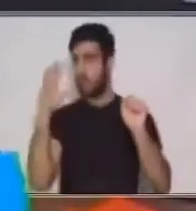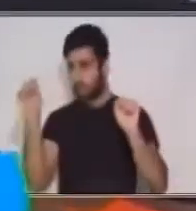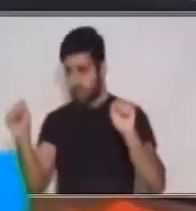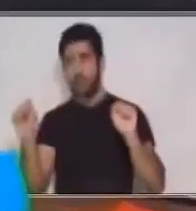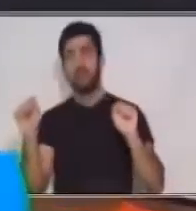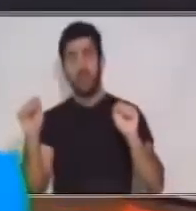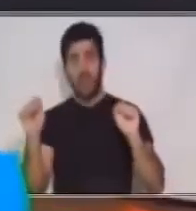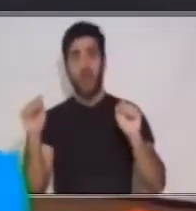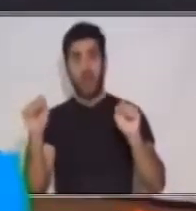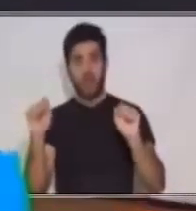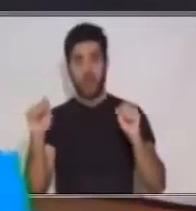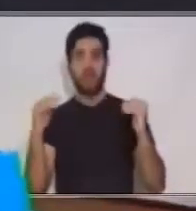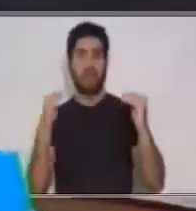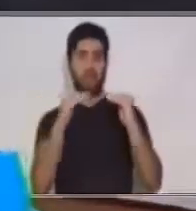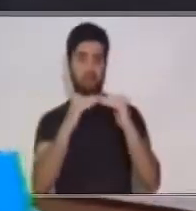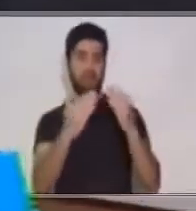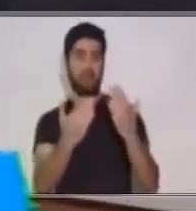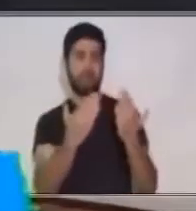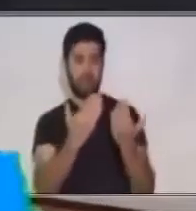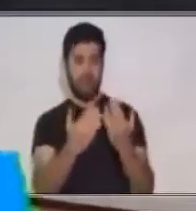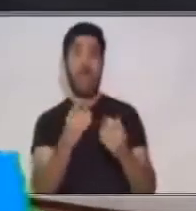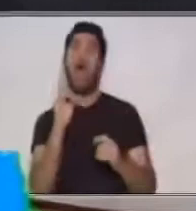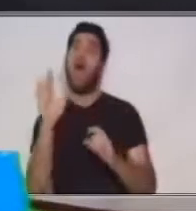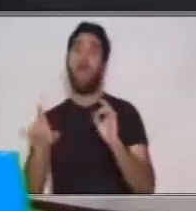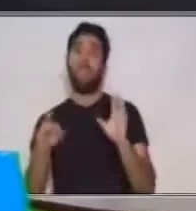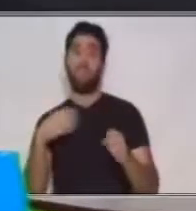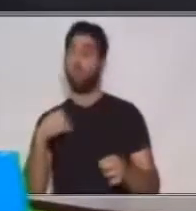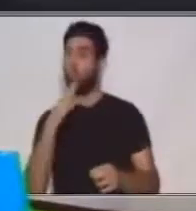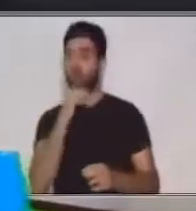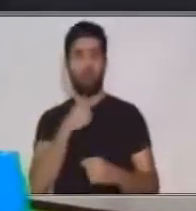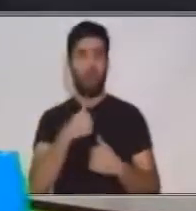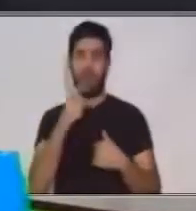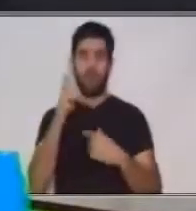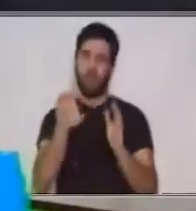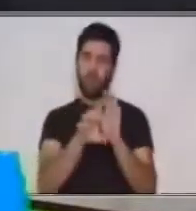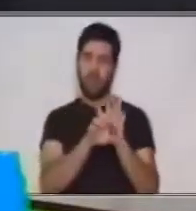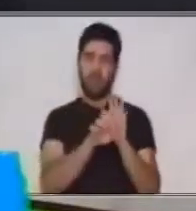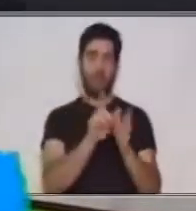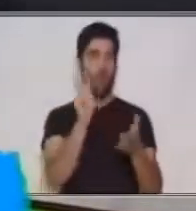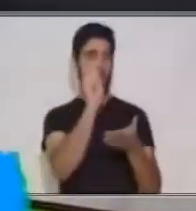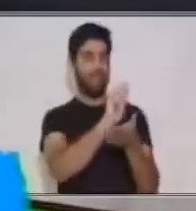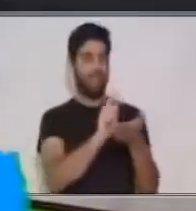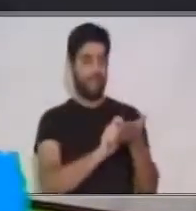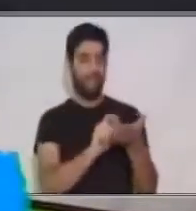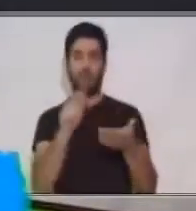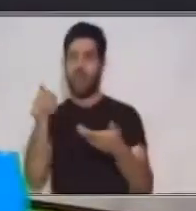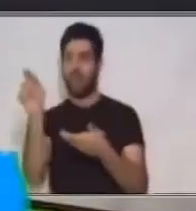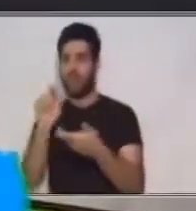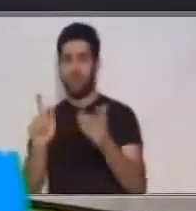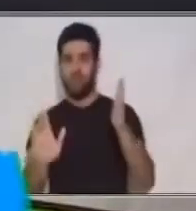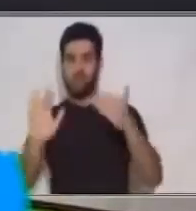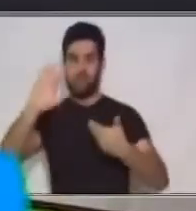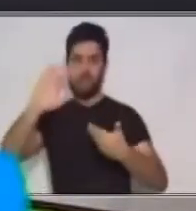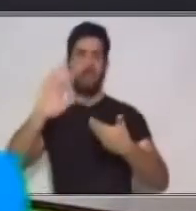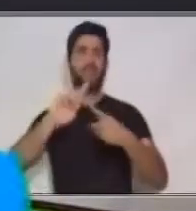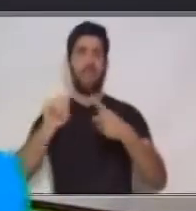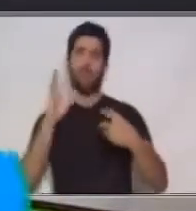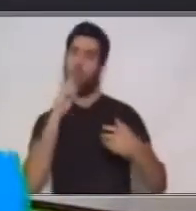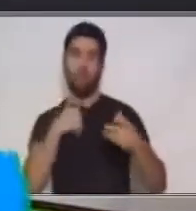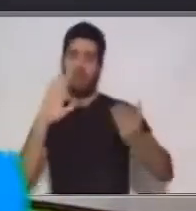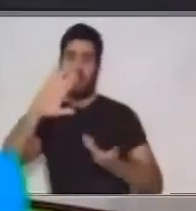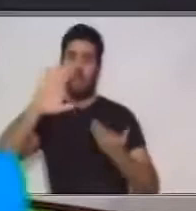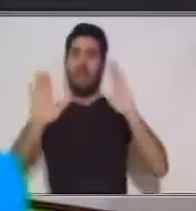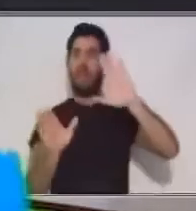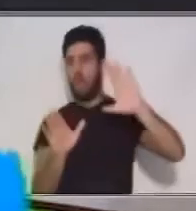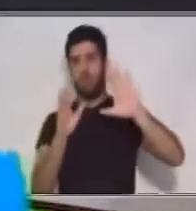siempre podemos tener los triángulos y girarlos de forma física, entonces también de forma matemática vamos a utilizar los siguientes